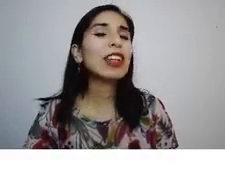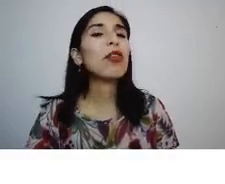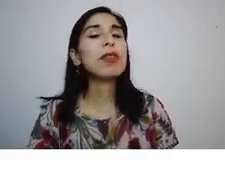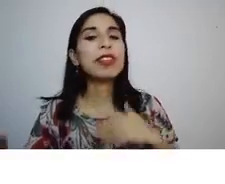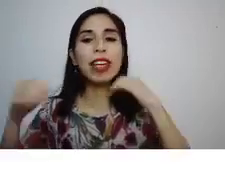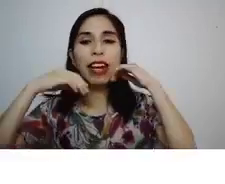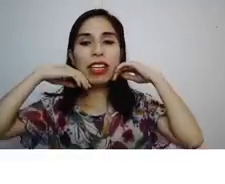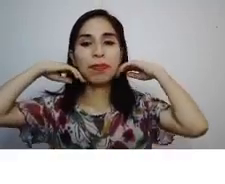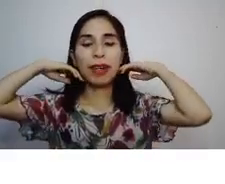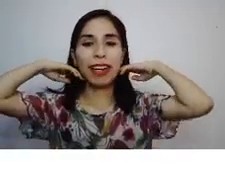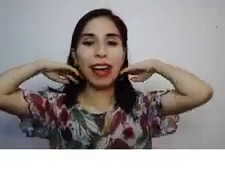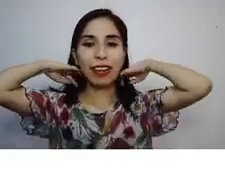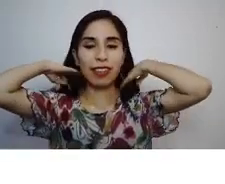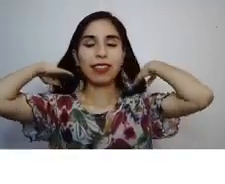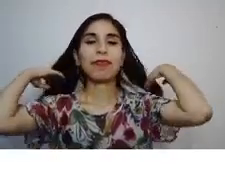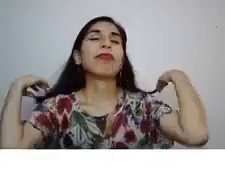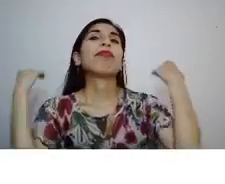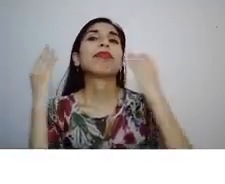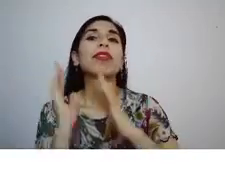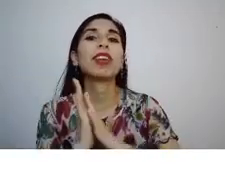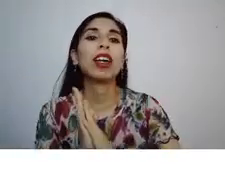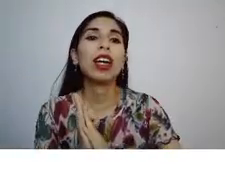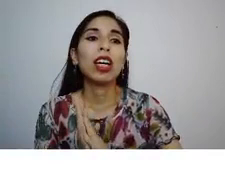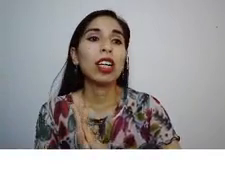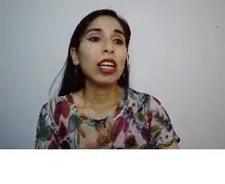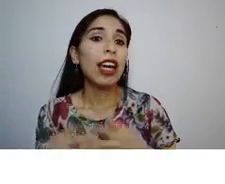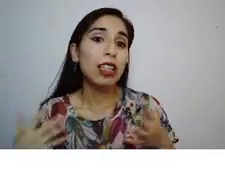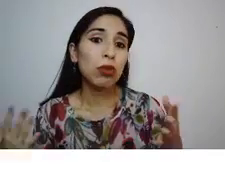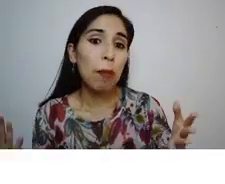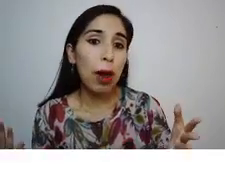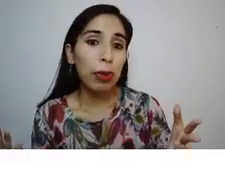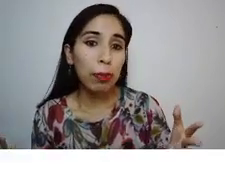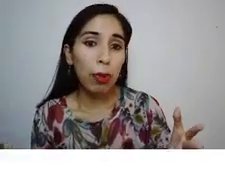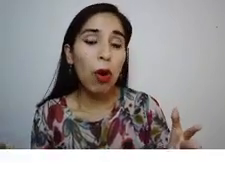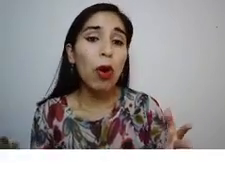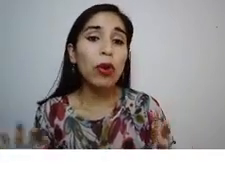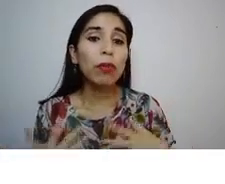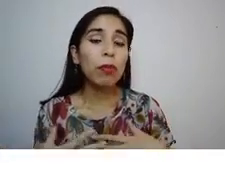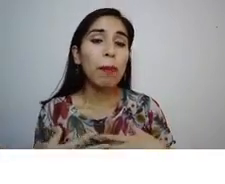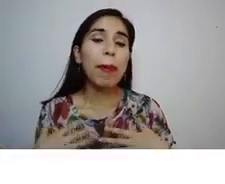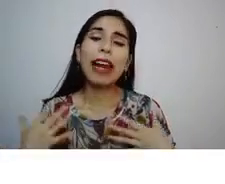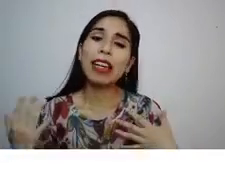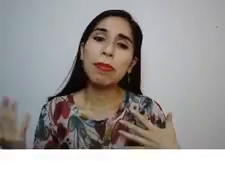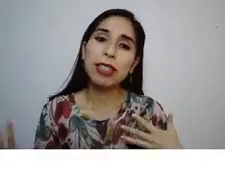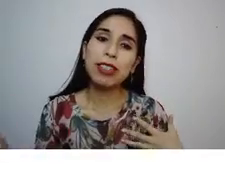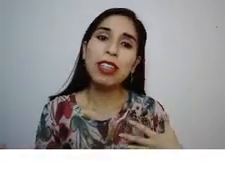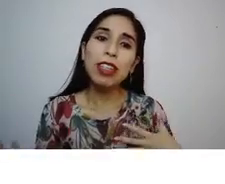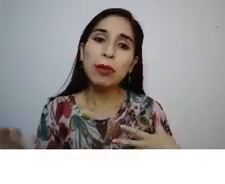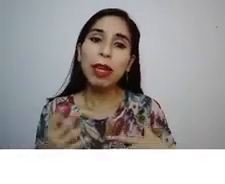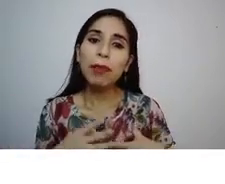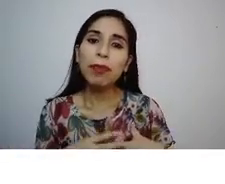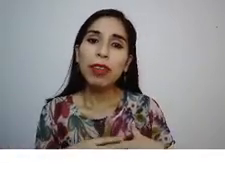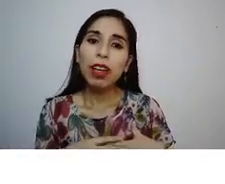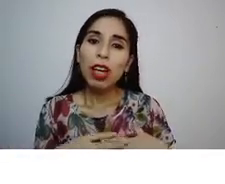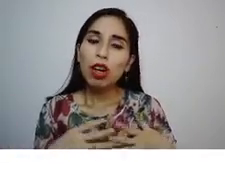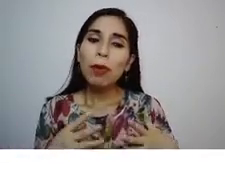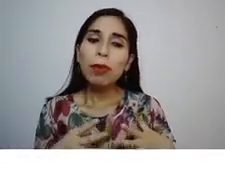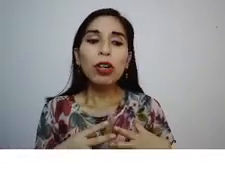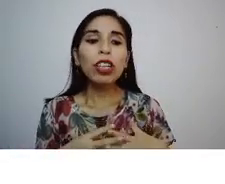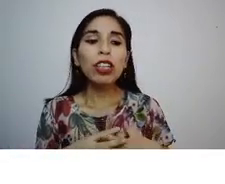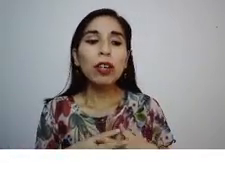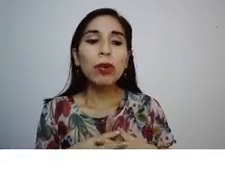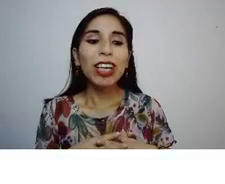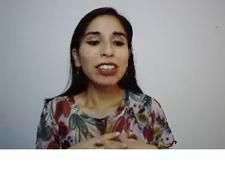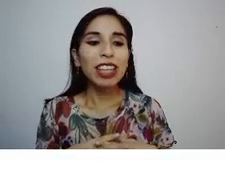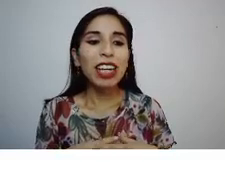antes de comenzar a explicarlas qué es un power point para qué me sirve lo